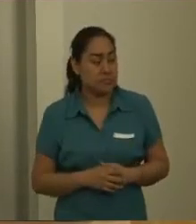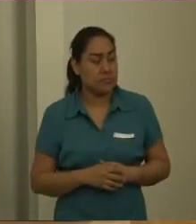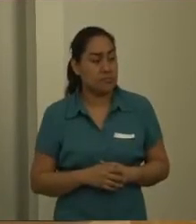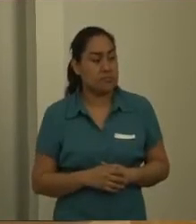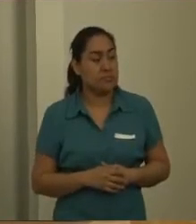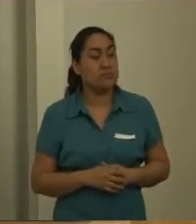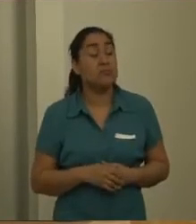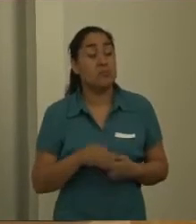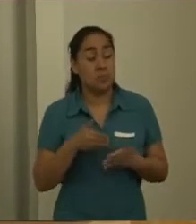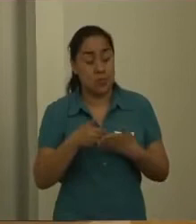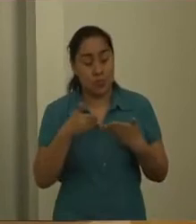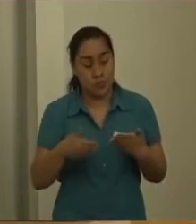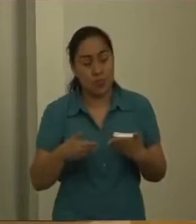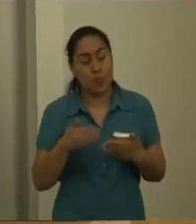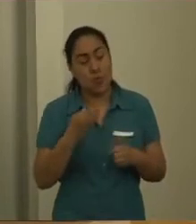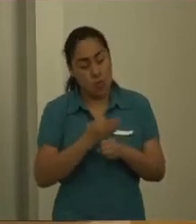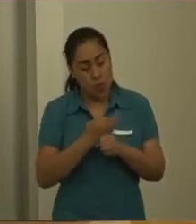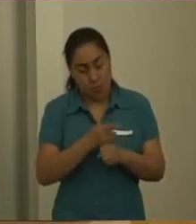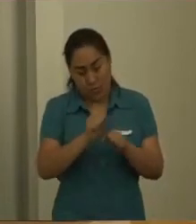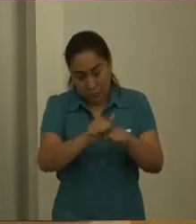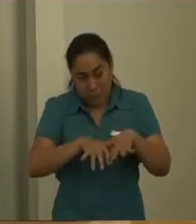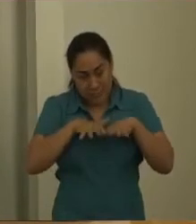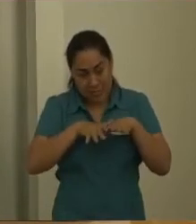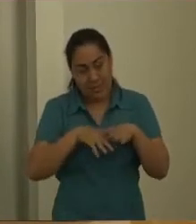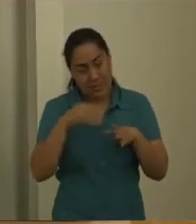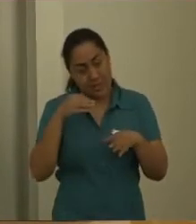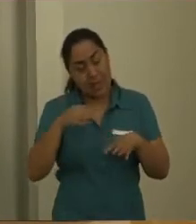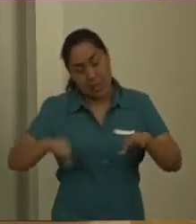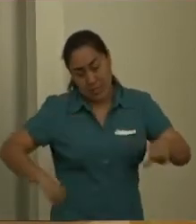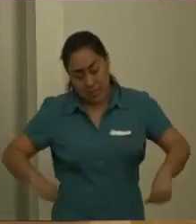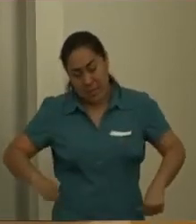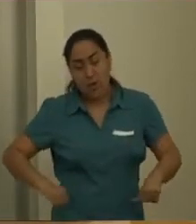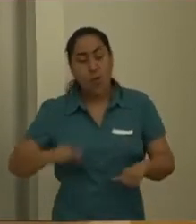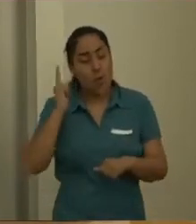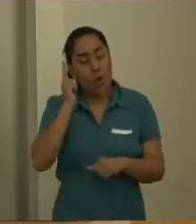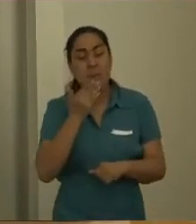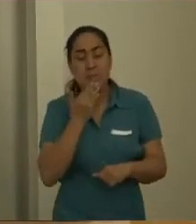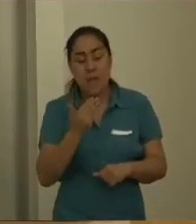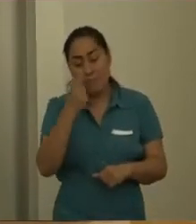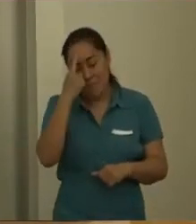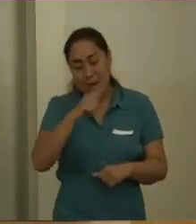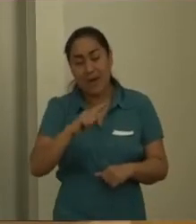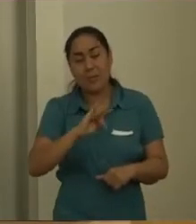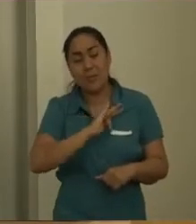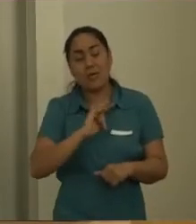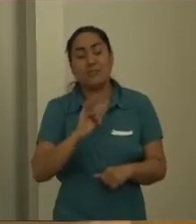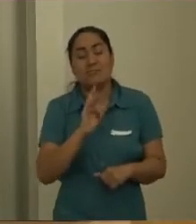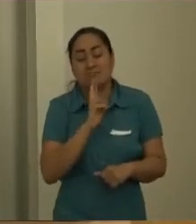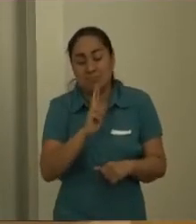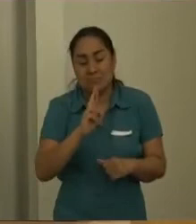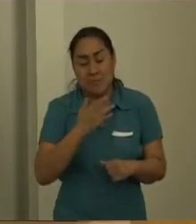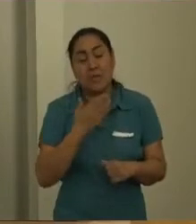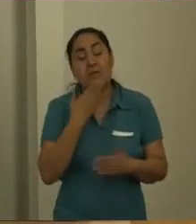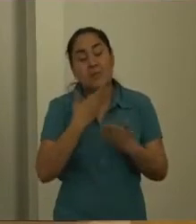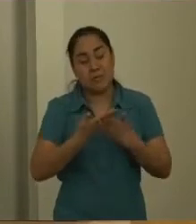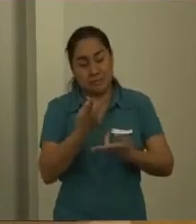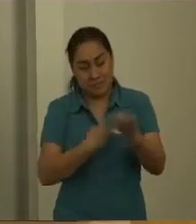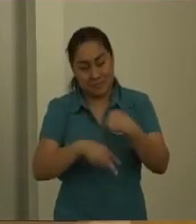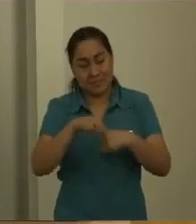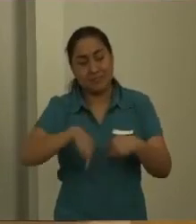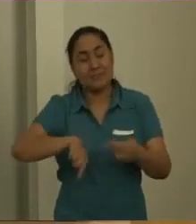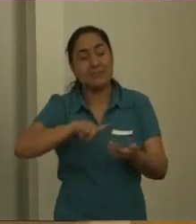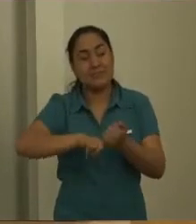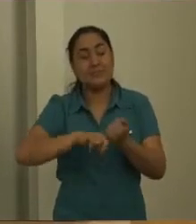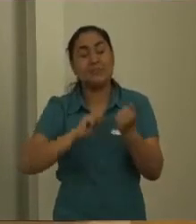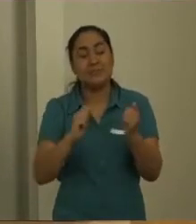la jornada sea fructífera y produzca los resultados esperados sean todos bienvenidos a la casa de estudios